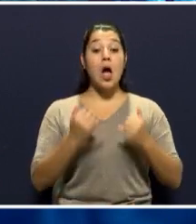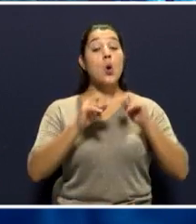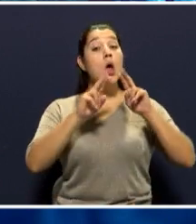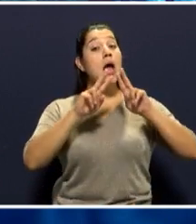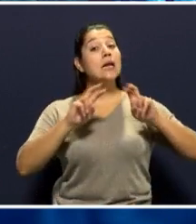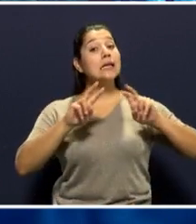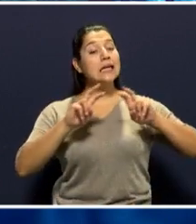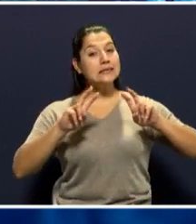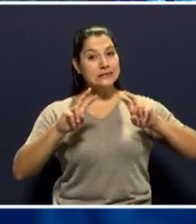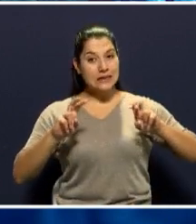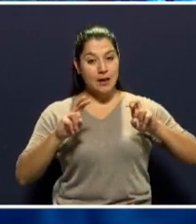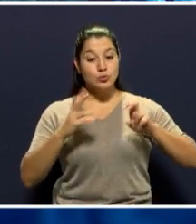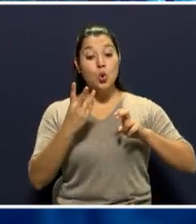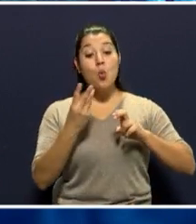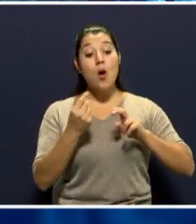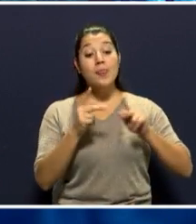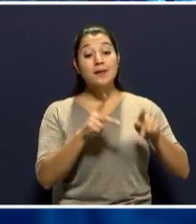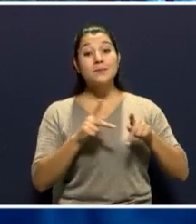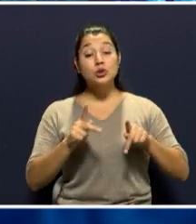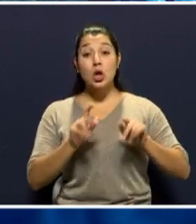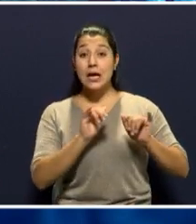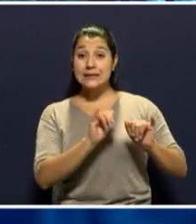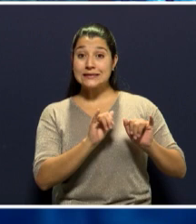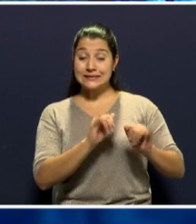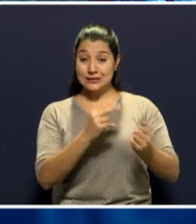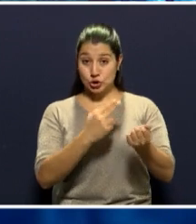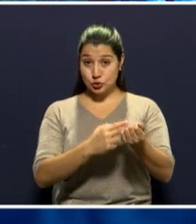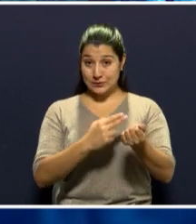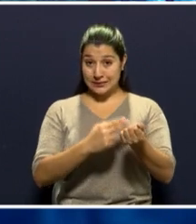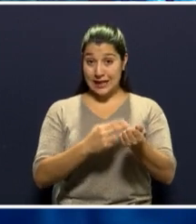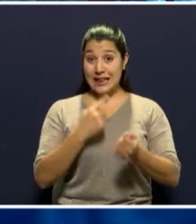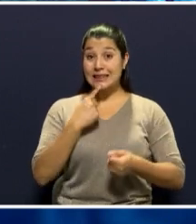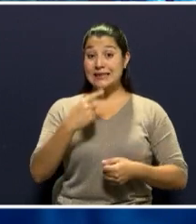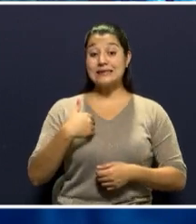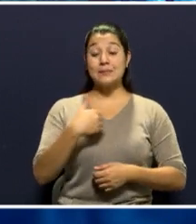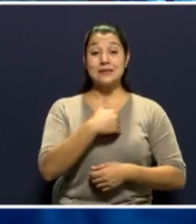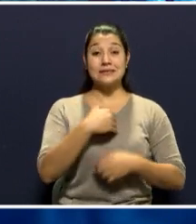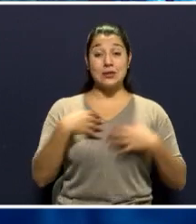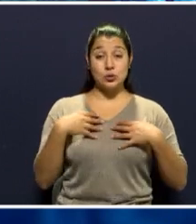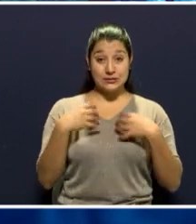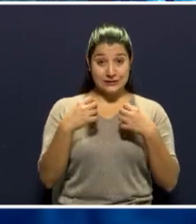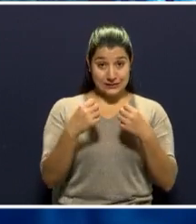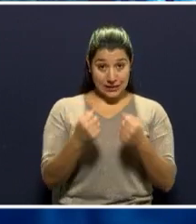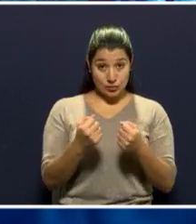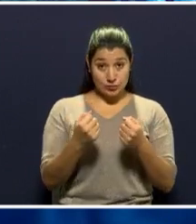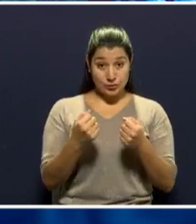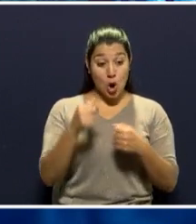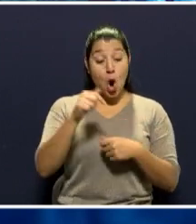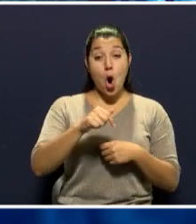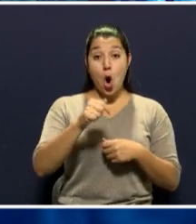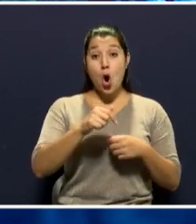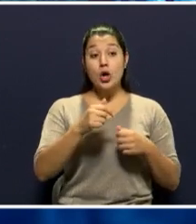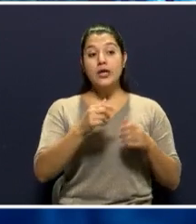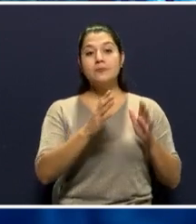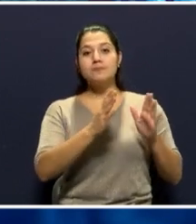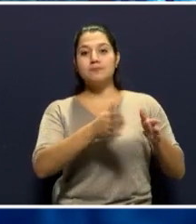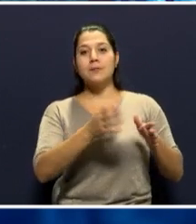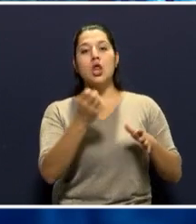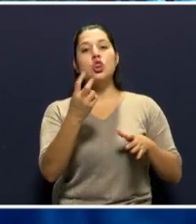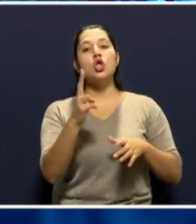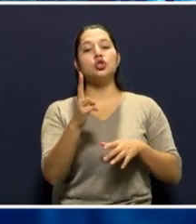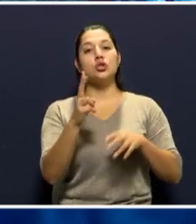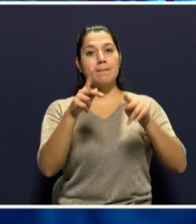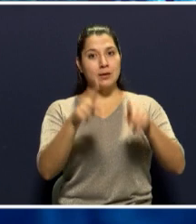Analizamos los internamientos según los datos del Ministerio de Salud. En total, hoy tenemos 12